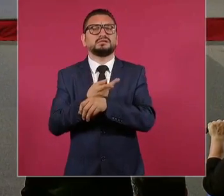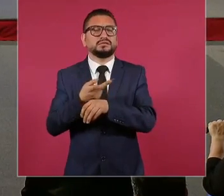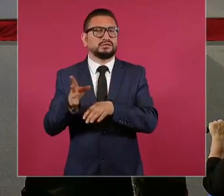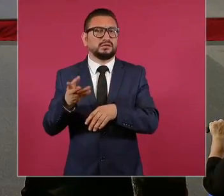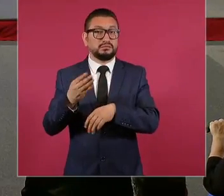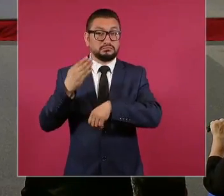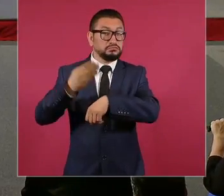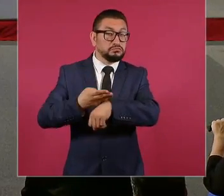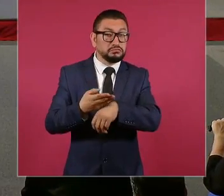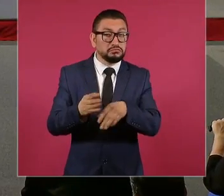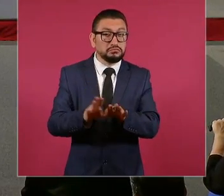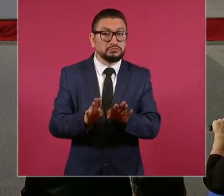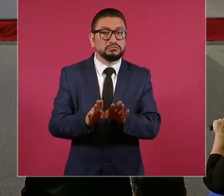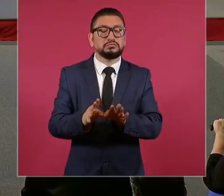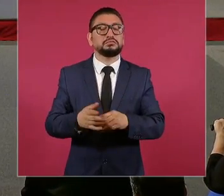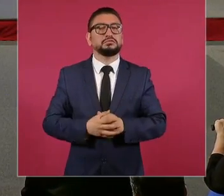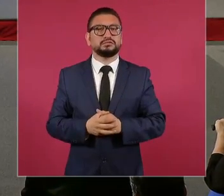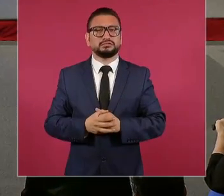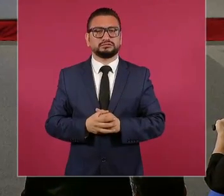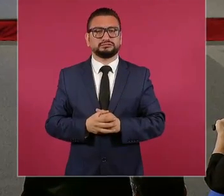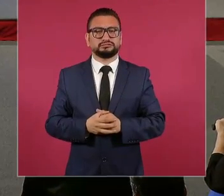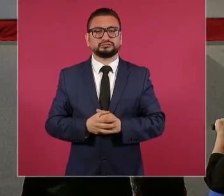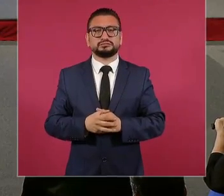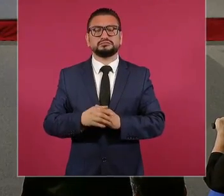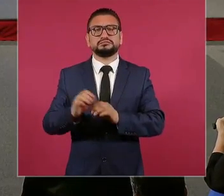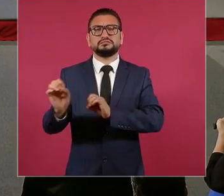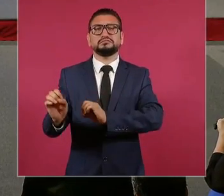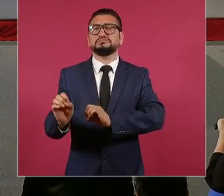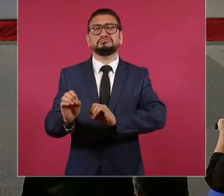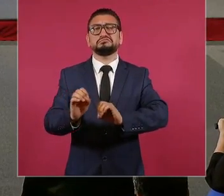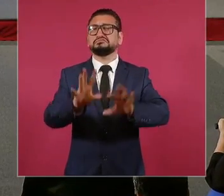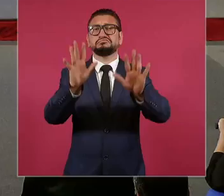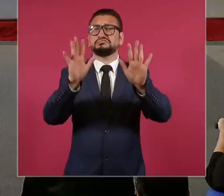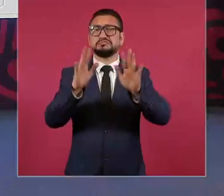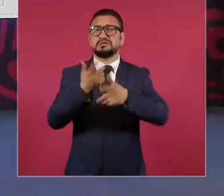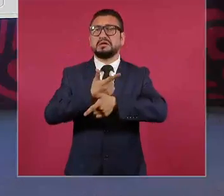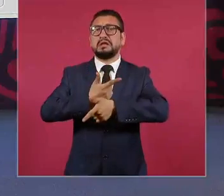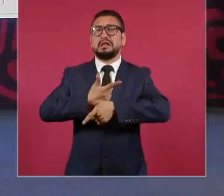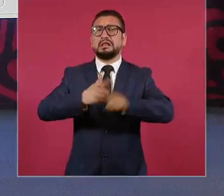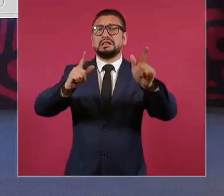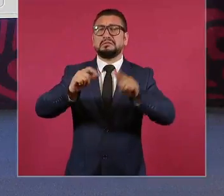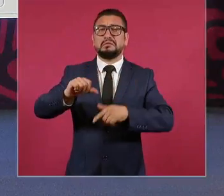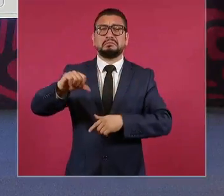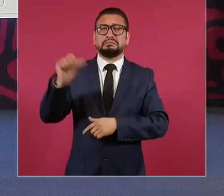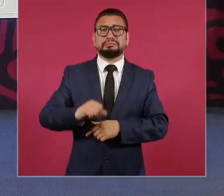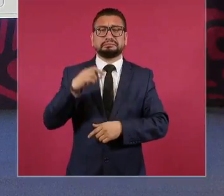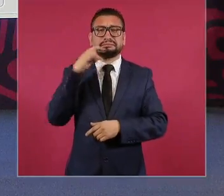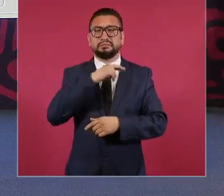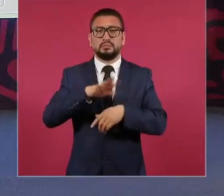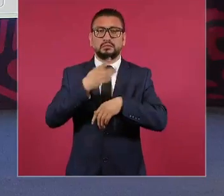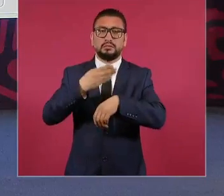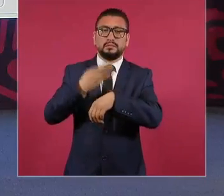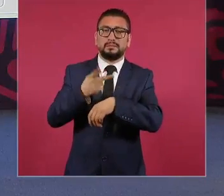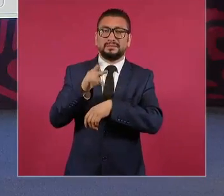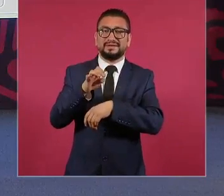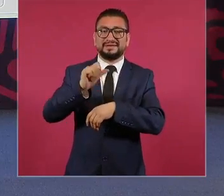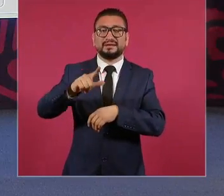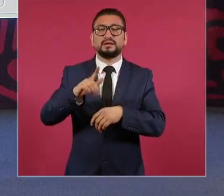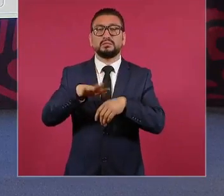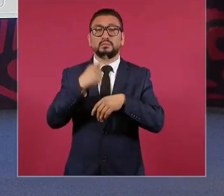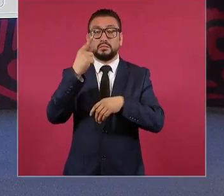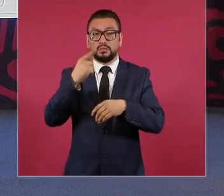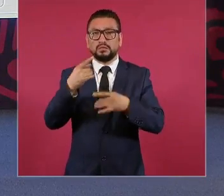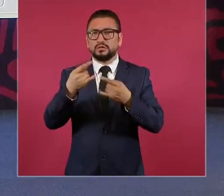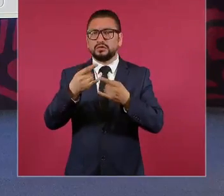inmediata libertad por la causa penal de tentativa de